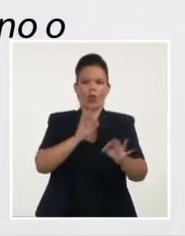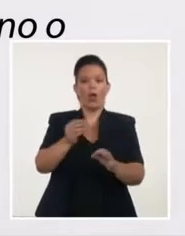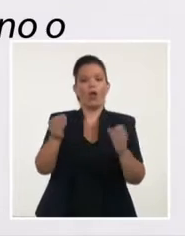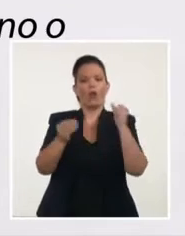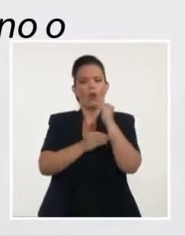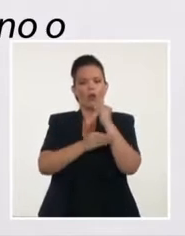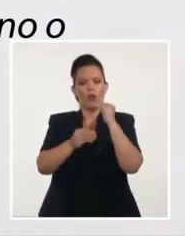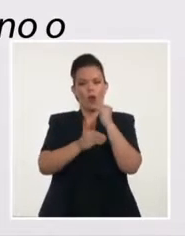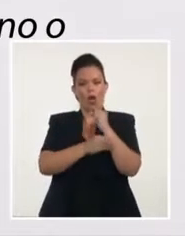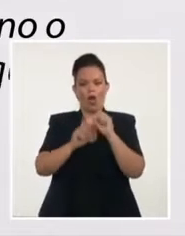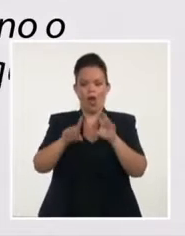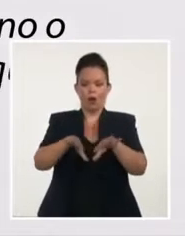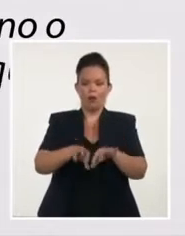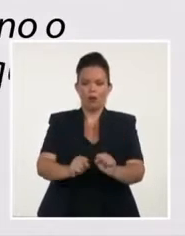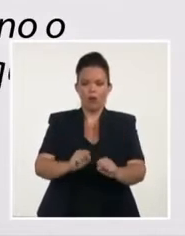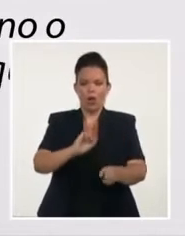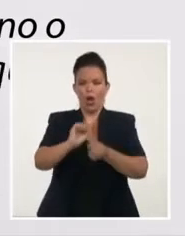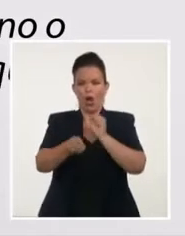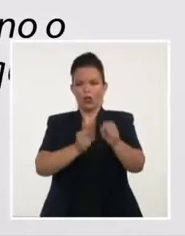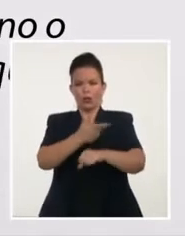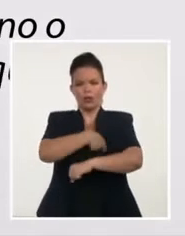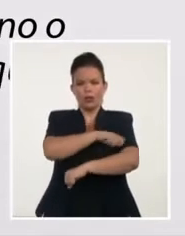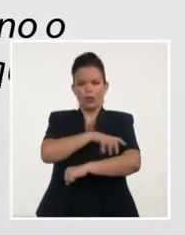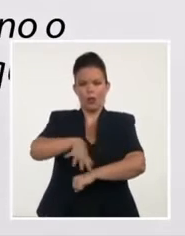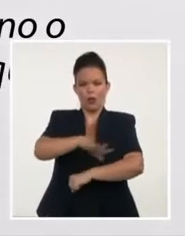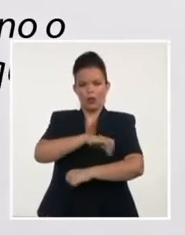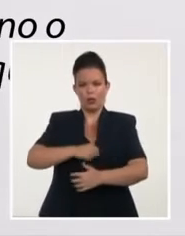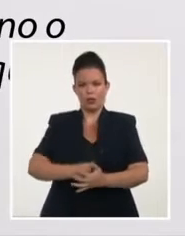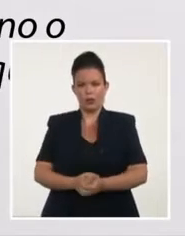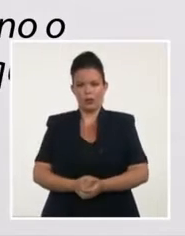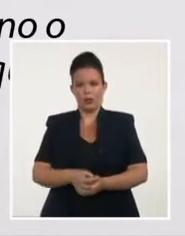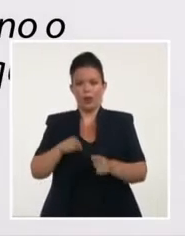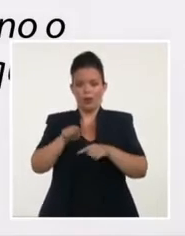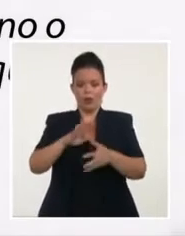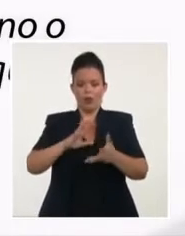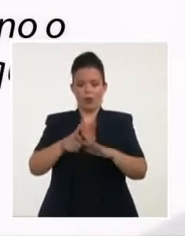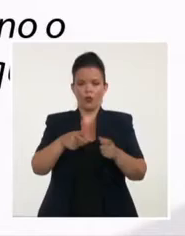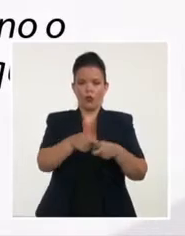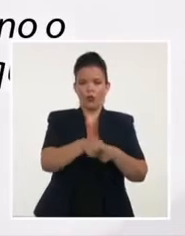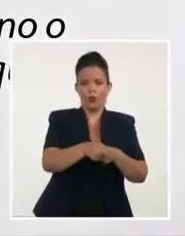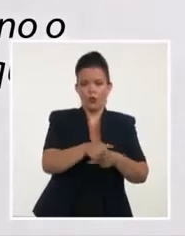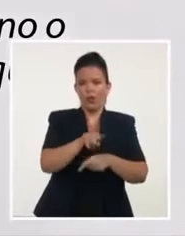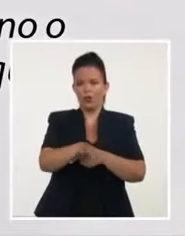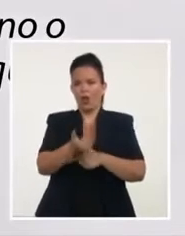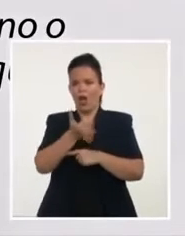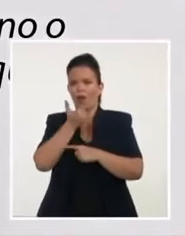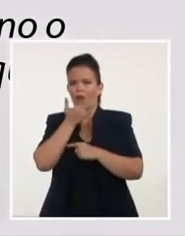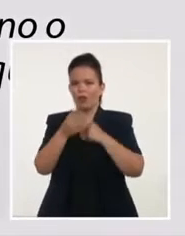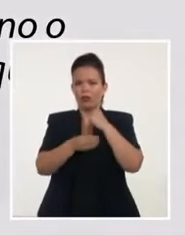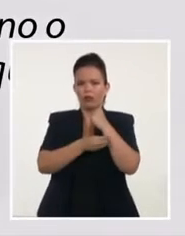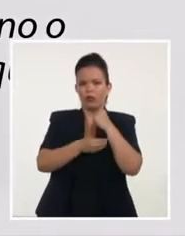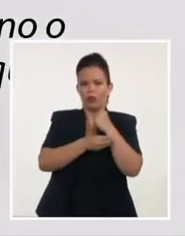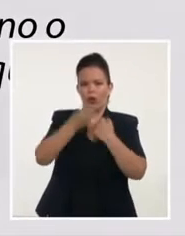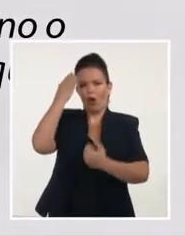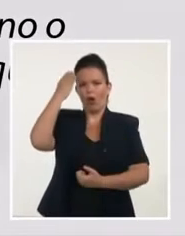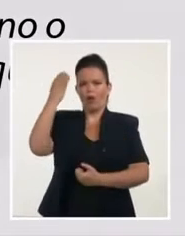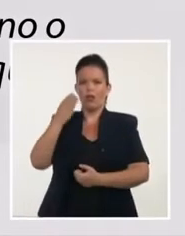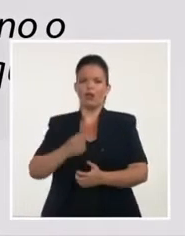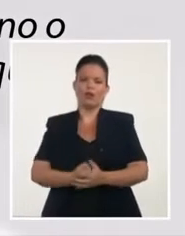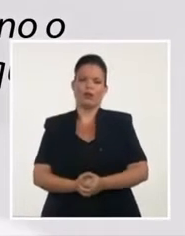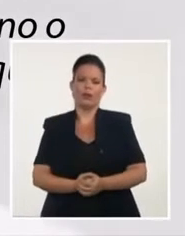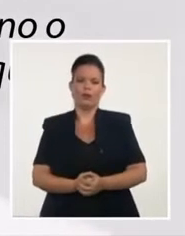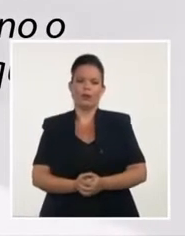población. La subversión socava el poder de un gobierno o del elemento de ocupación,